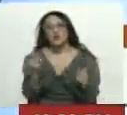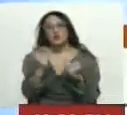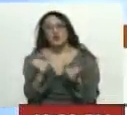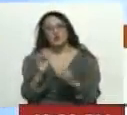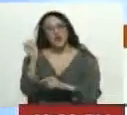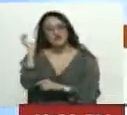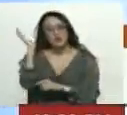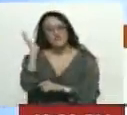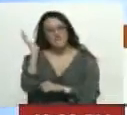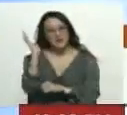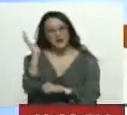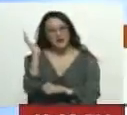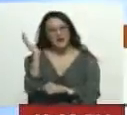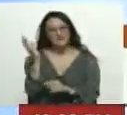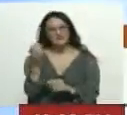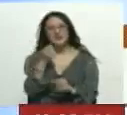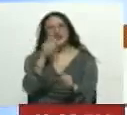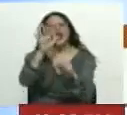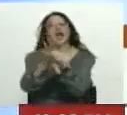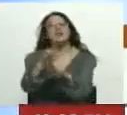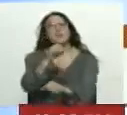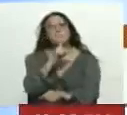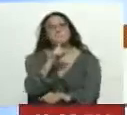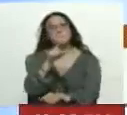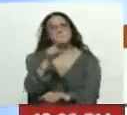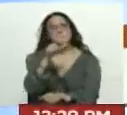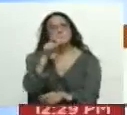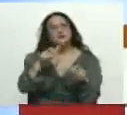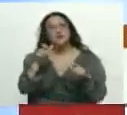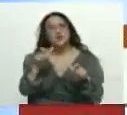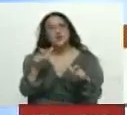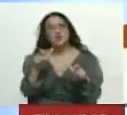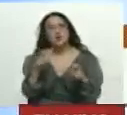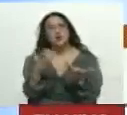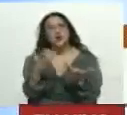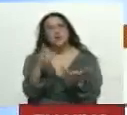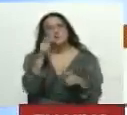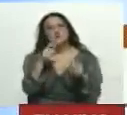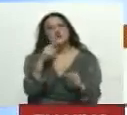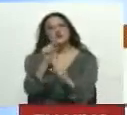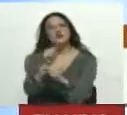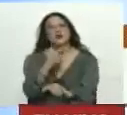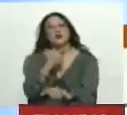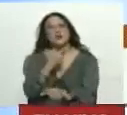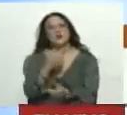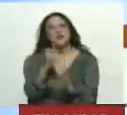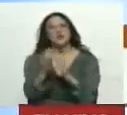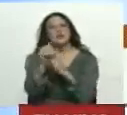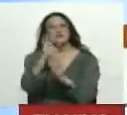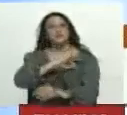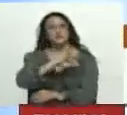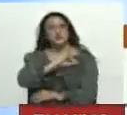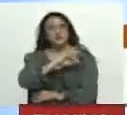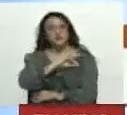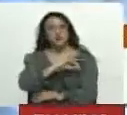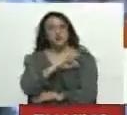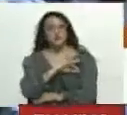asambleario que entonces entendemos que allá la gente o que la gente nos vaya a decir lo que nosotros nos gusta que nos diga salir social